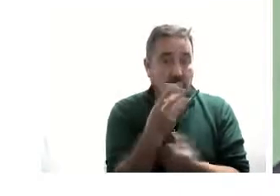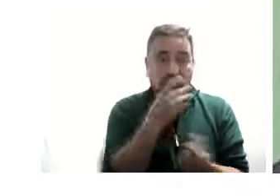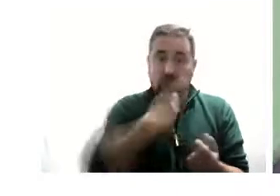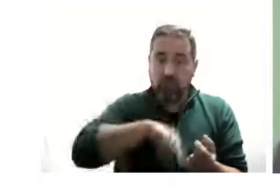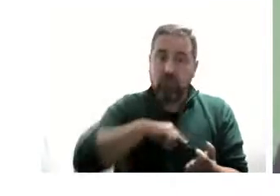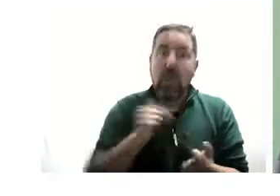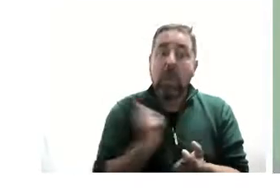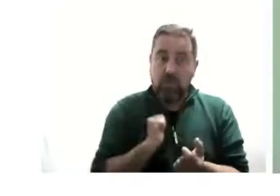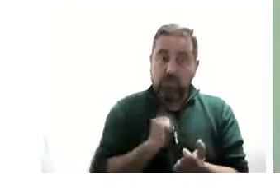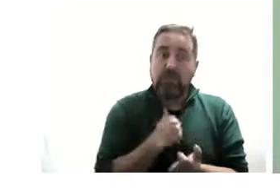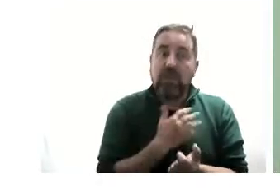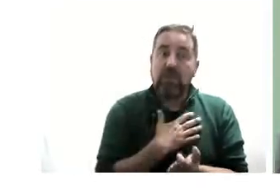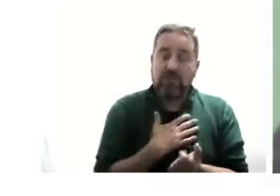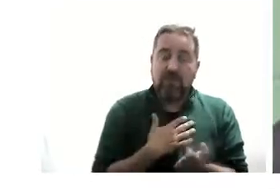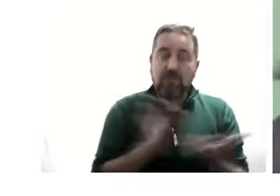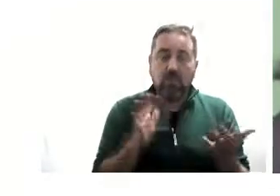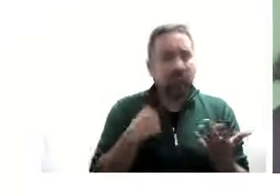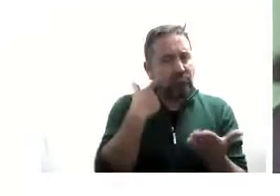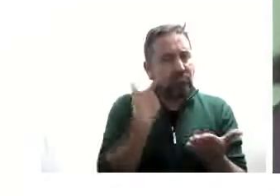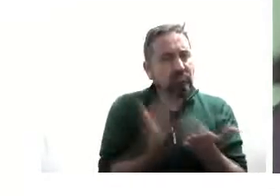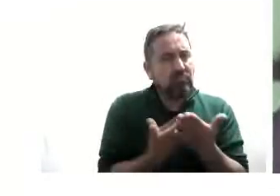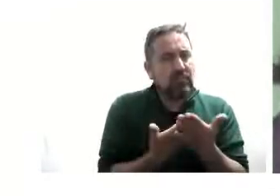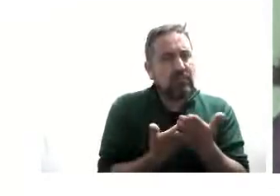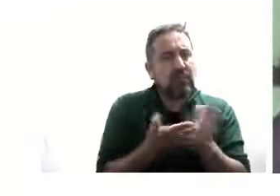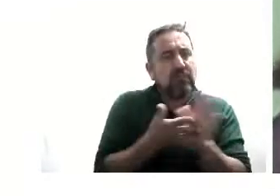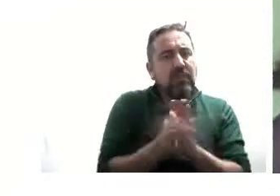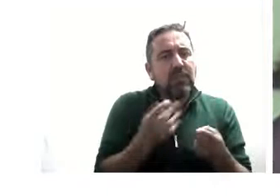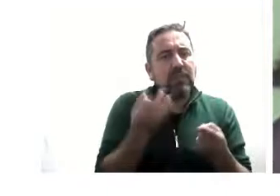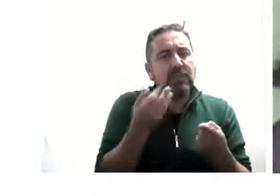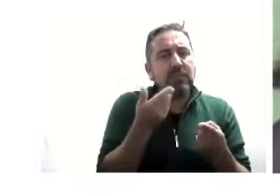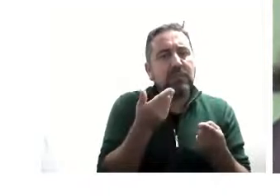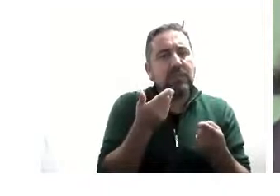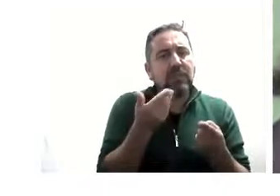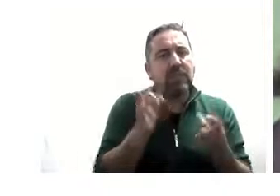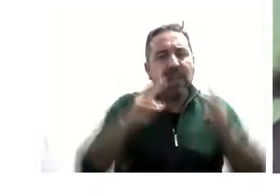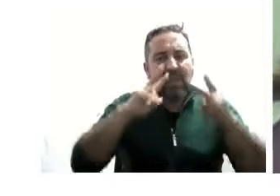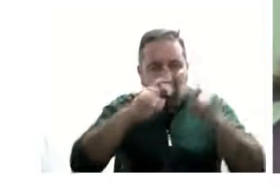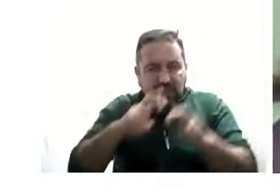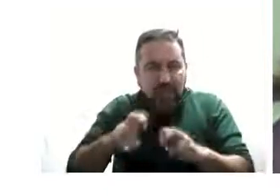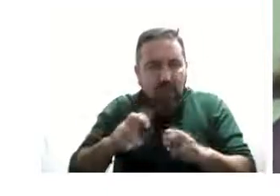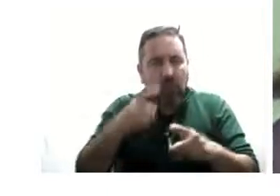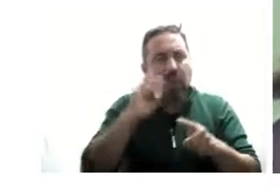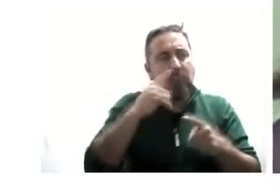Uno, porque podemos poner de relieve la importancia que tiene la investigación